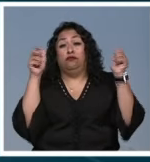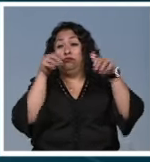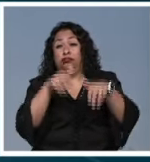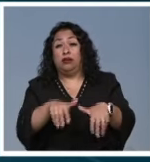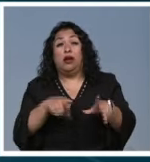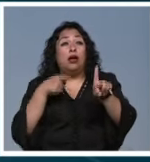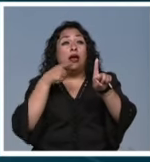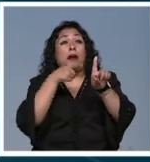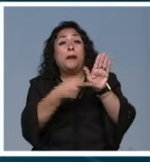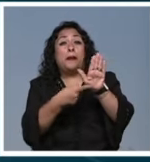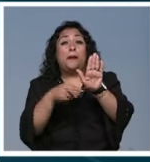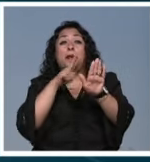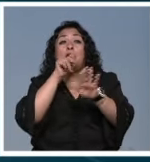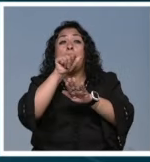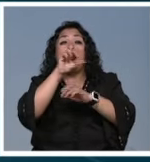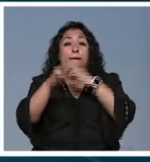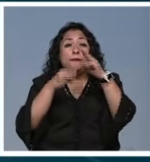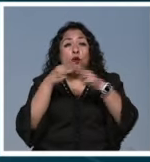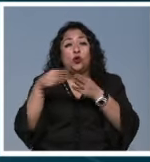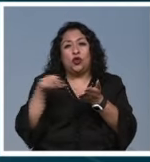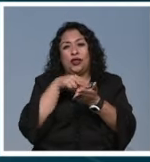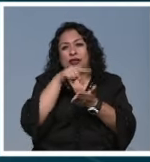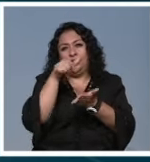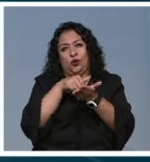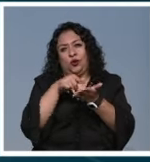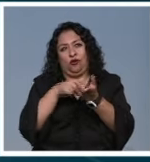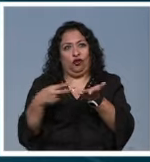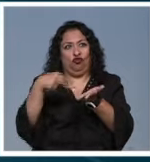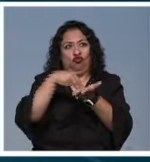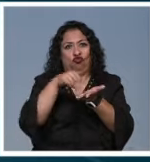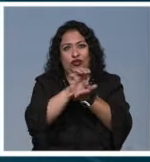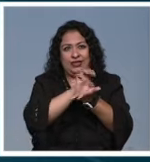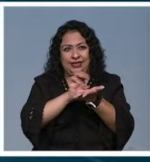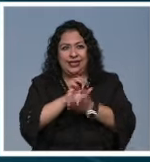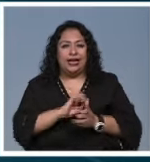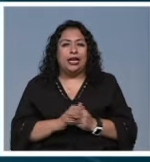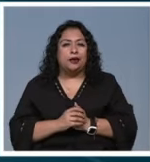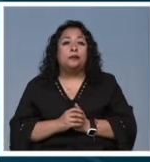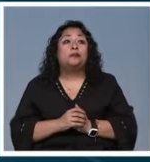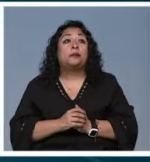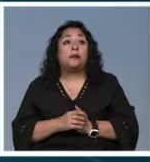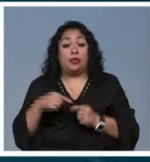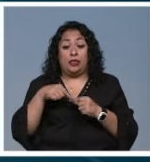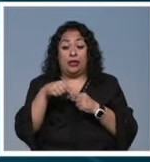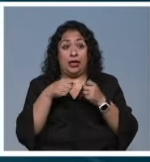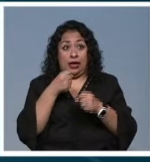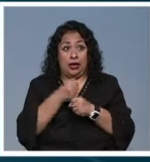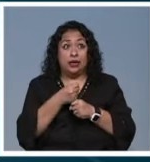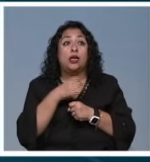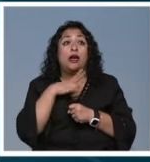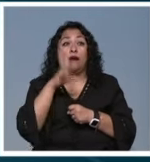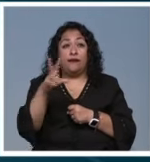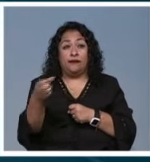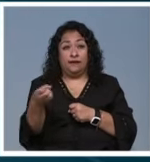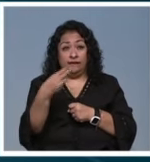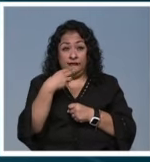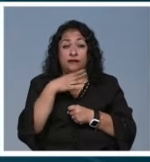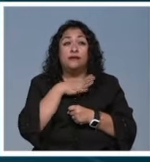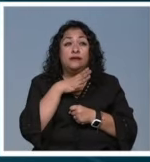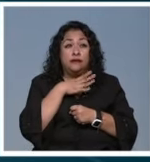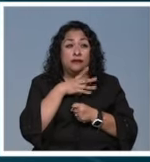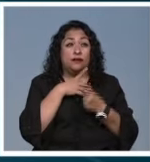propósito mostrar lo mejor del mundo de la danza en un escenario. Este año tengo la fortuna de tener